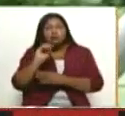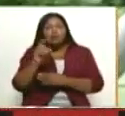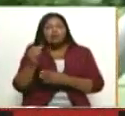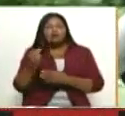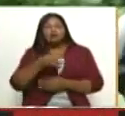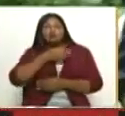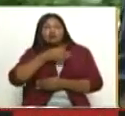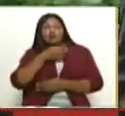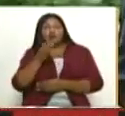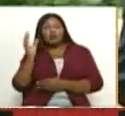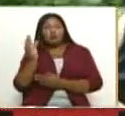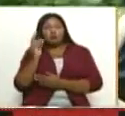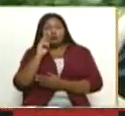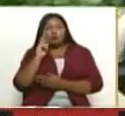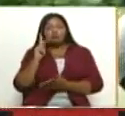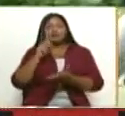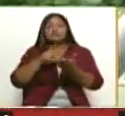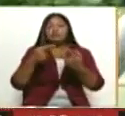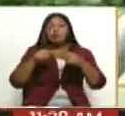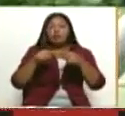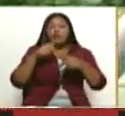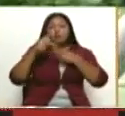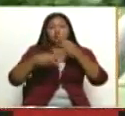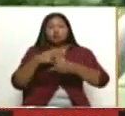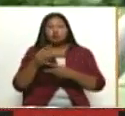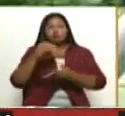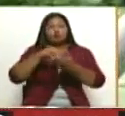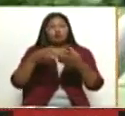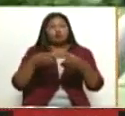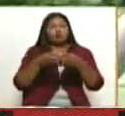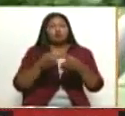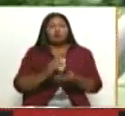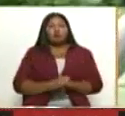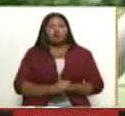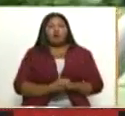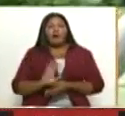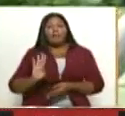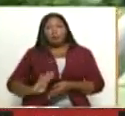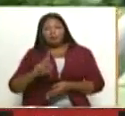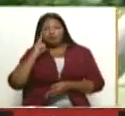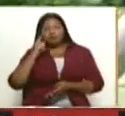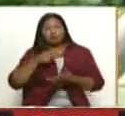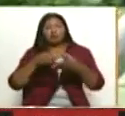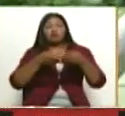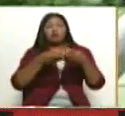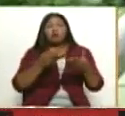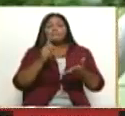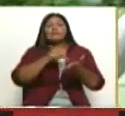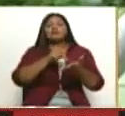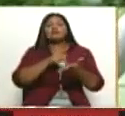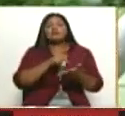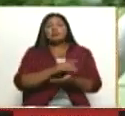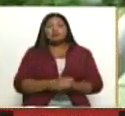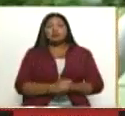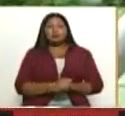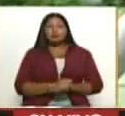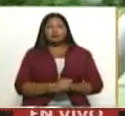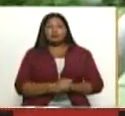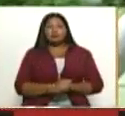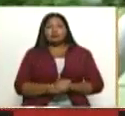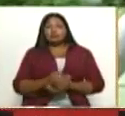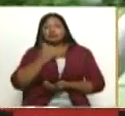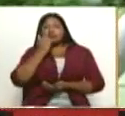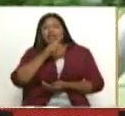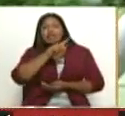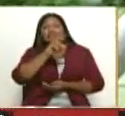colombiana participe en este proceso y hemos instalado en Bogotá una Comisión Nacional de Participación con cerca de 100